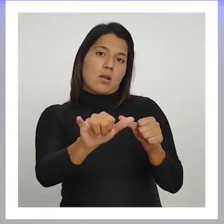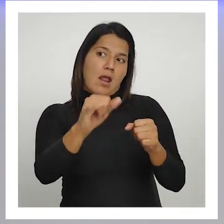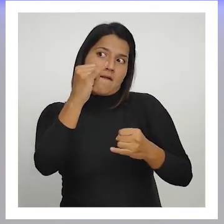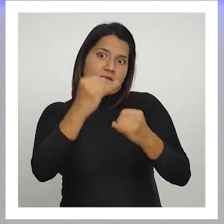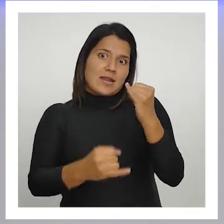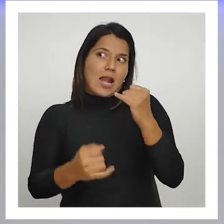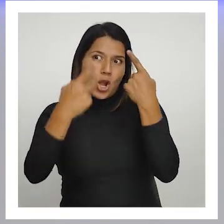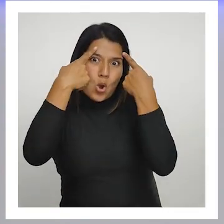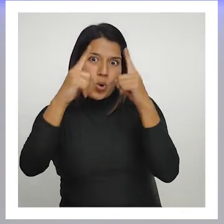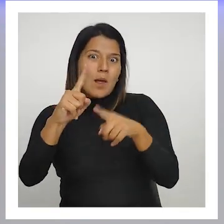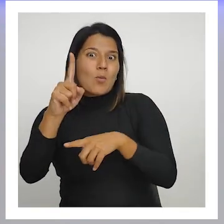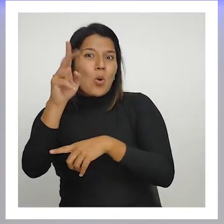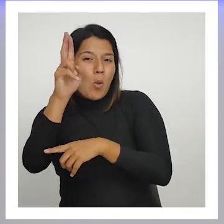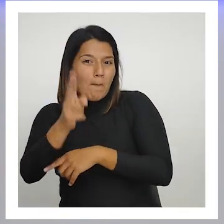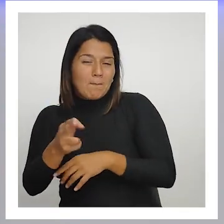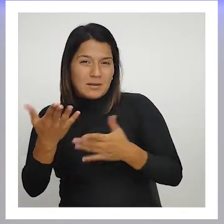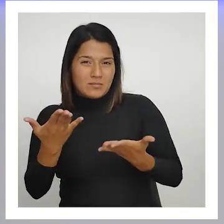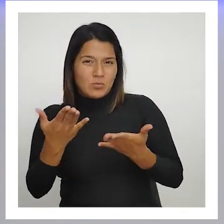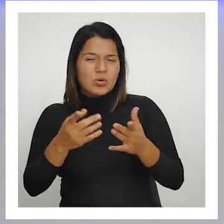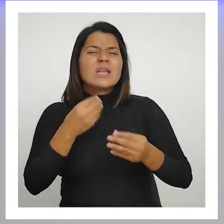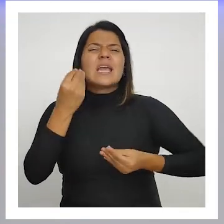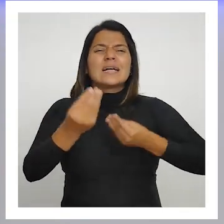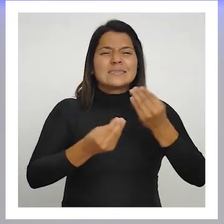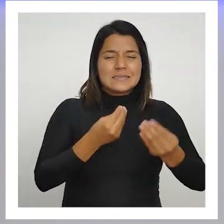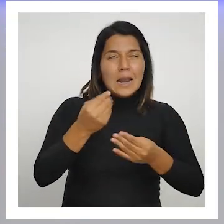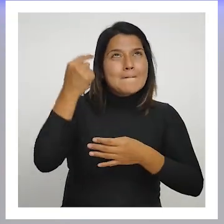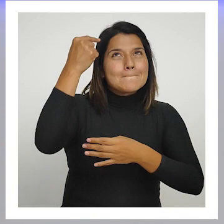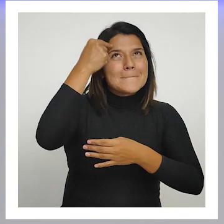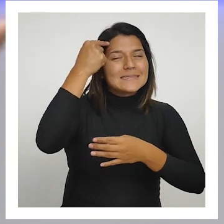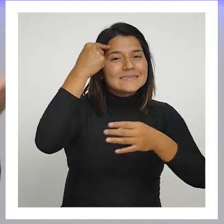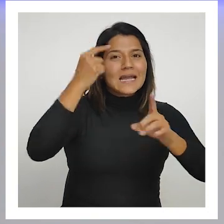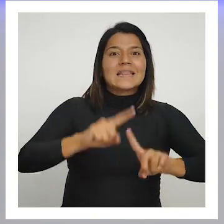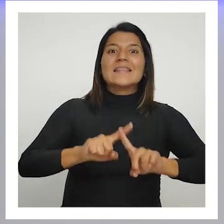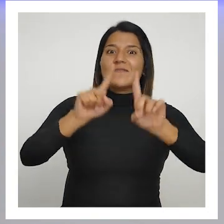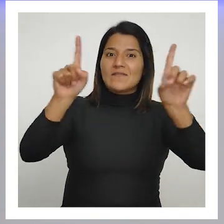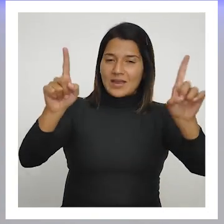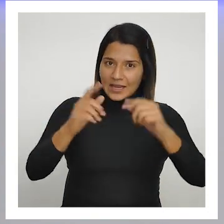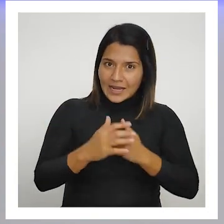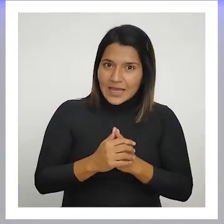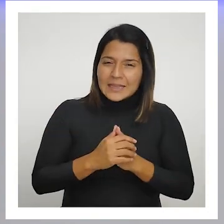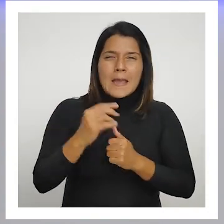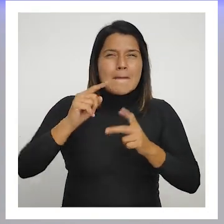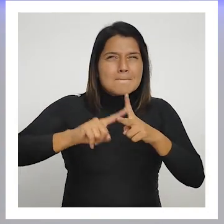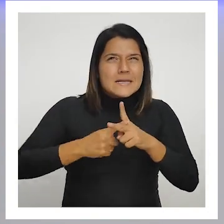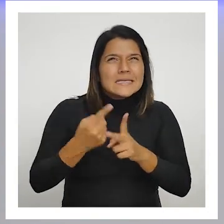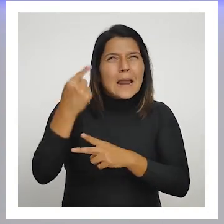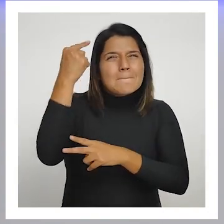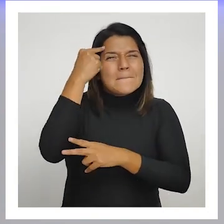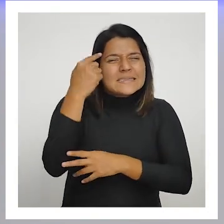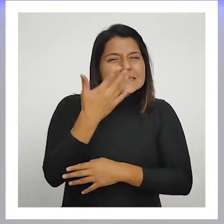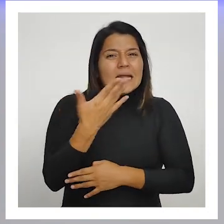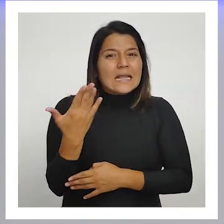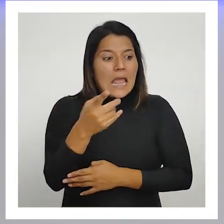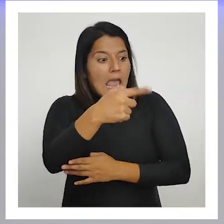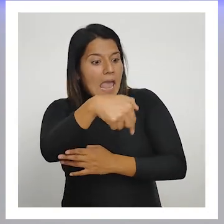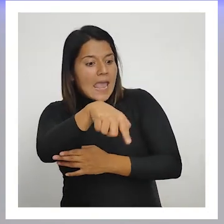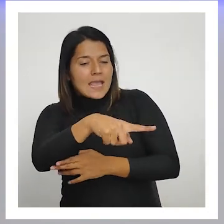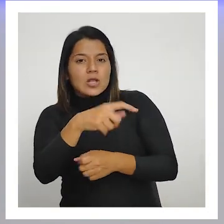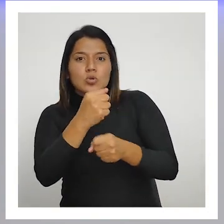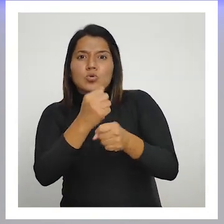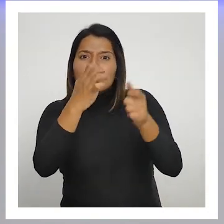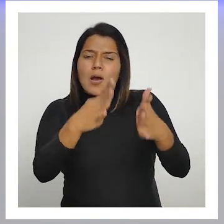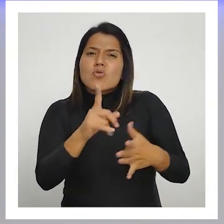de lo mismo. ¿Qué hay que hacer? Pensar fuera de la caja, hacer cosas diferentes, comenzar a pensar en que nuestra gente de